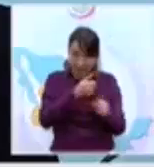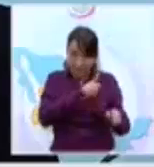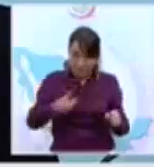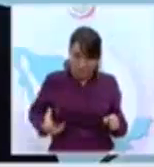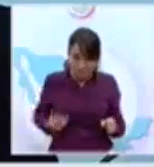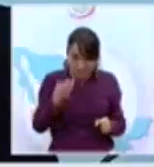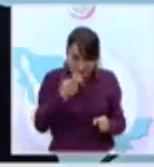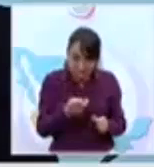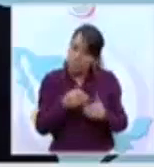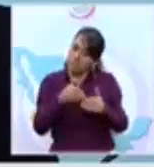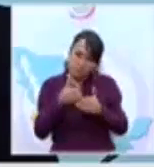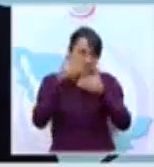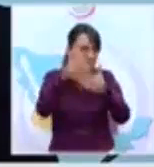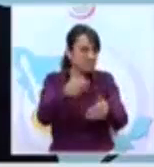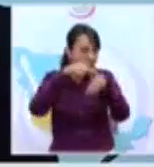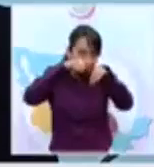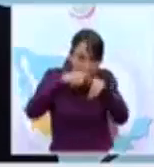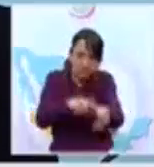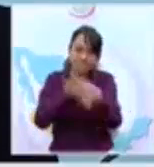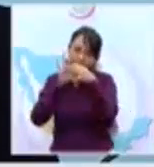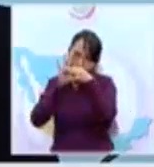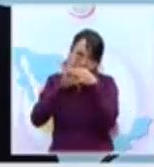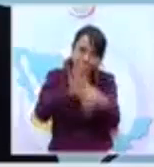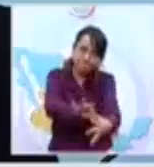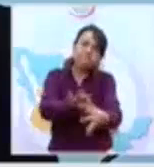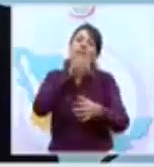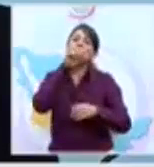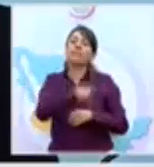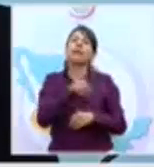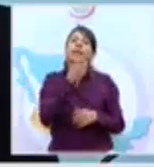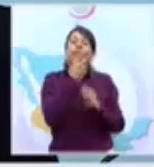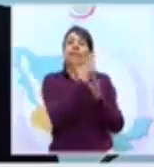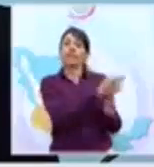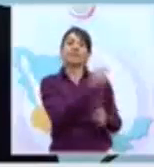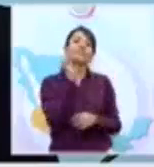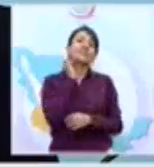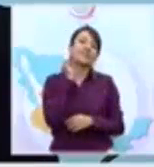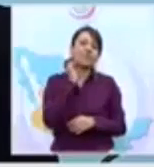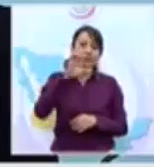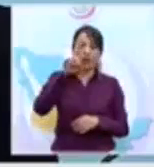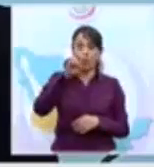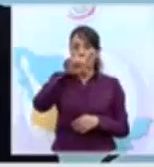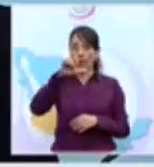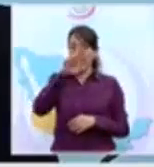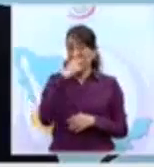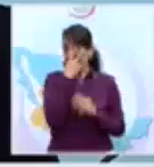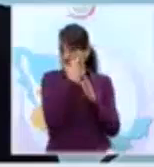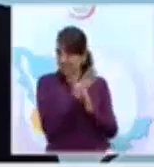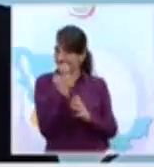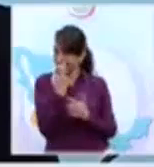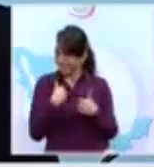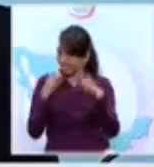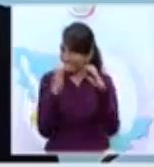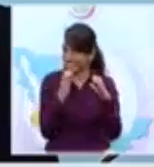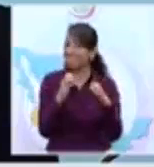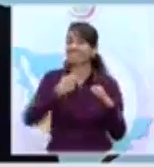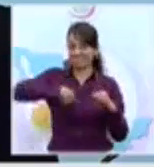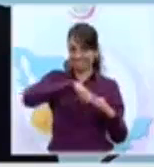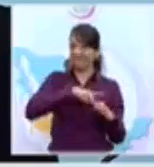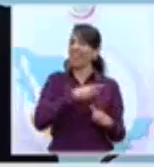el Senado, dice la senadora Lorena Cuellar, aquí tenemos mucho trabajo por hacer, hay que enfocar